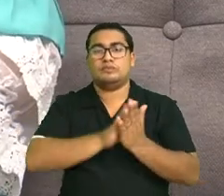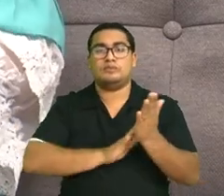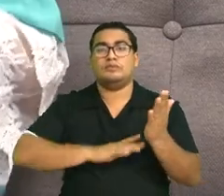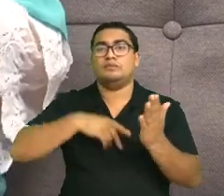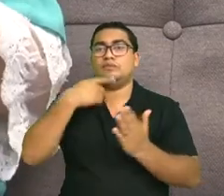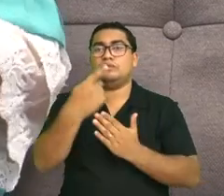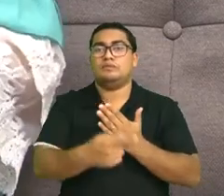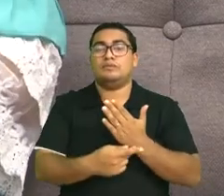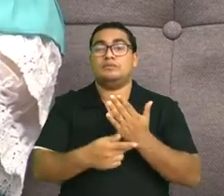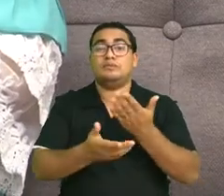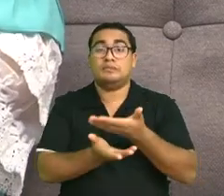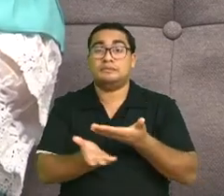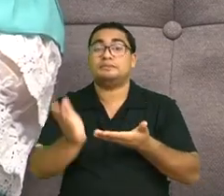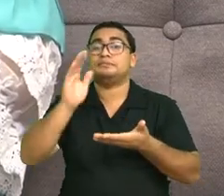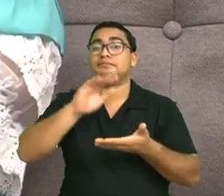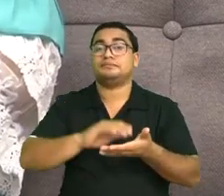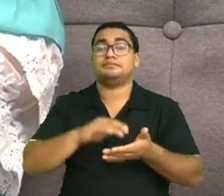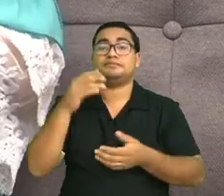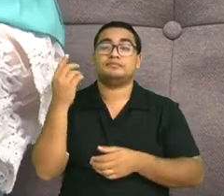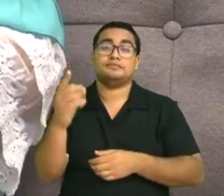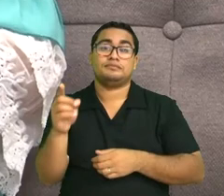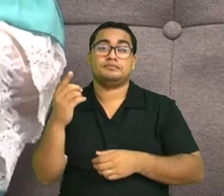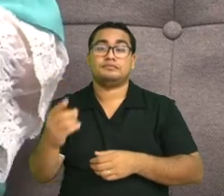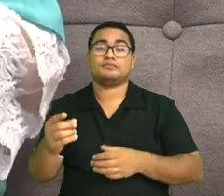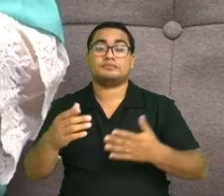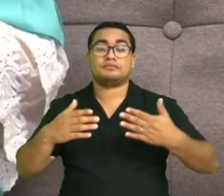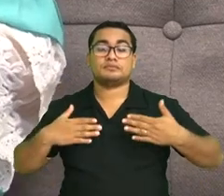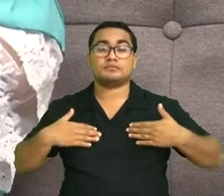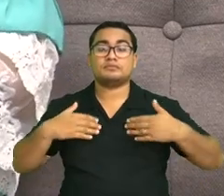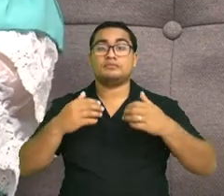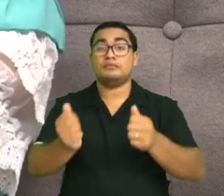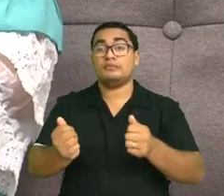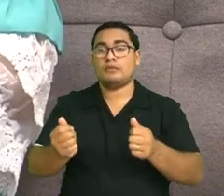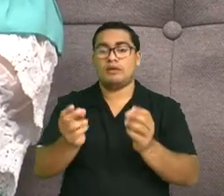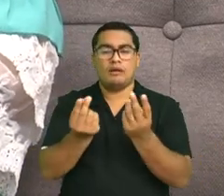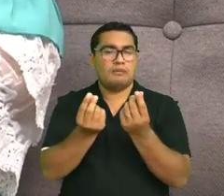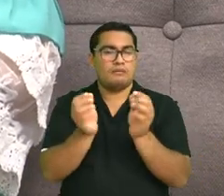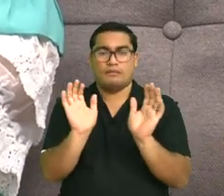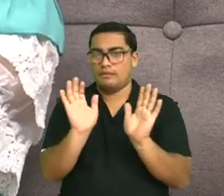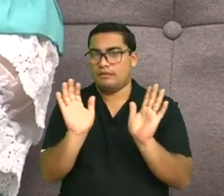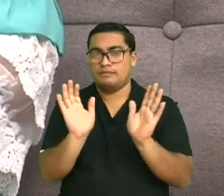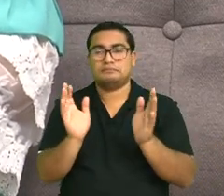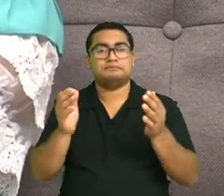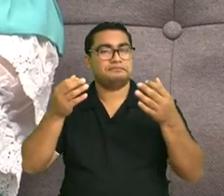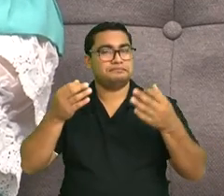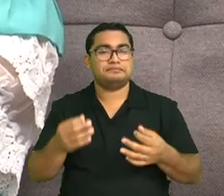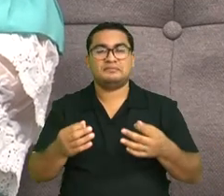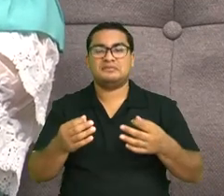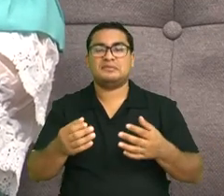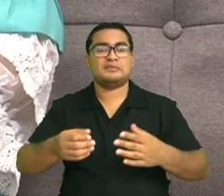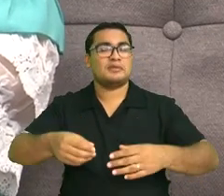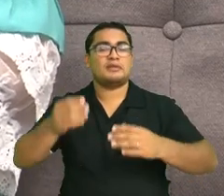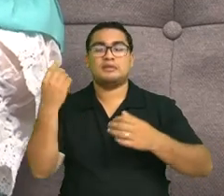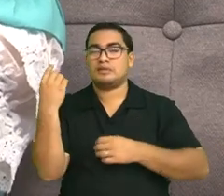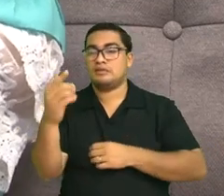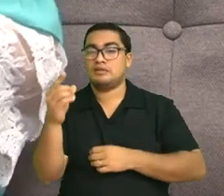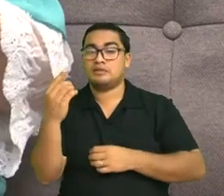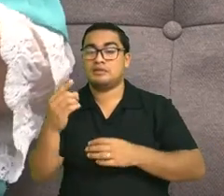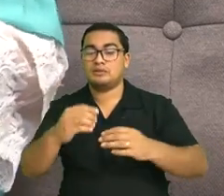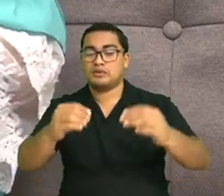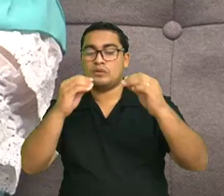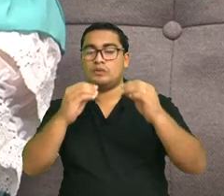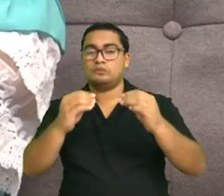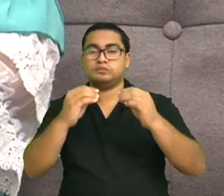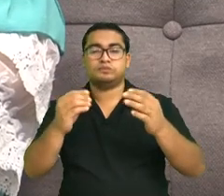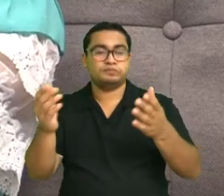derecho a la salud gratuita y de calidad, el derecho a la educación gratuita y de calidad, y